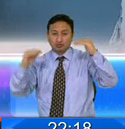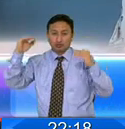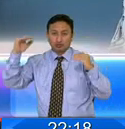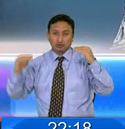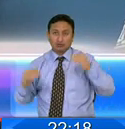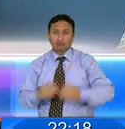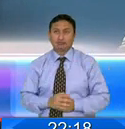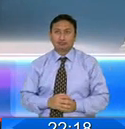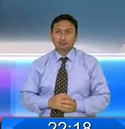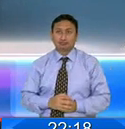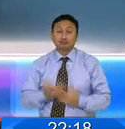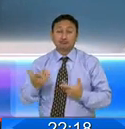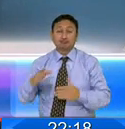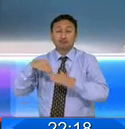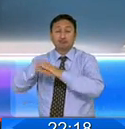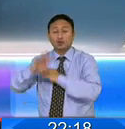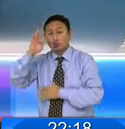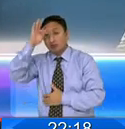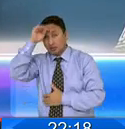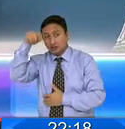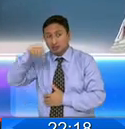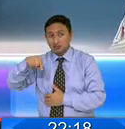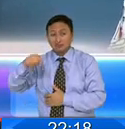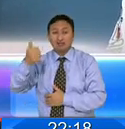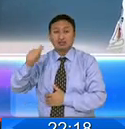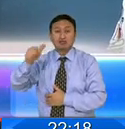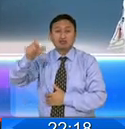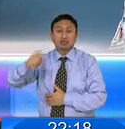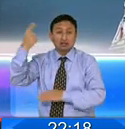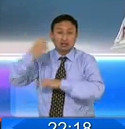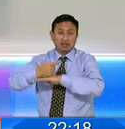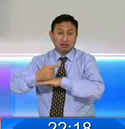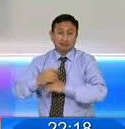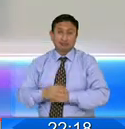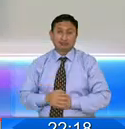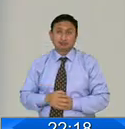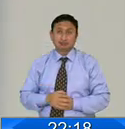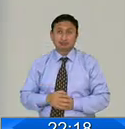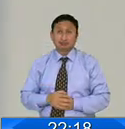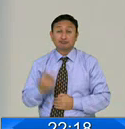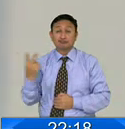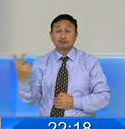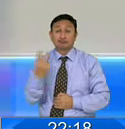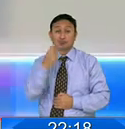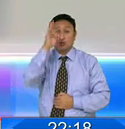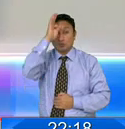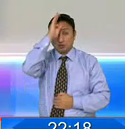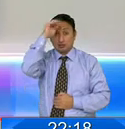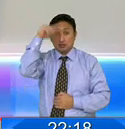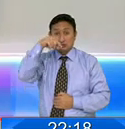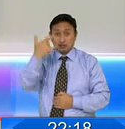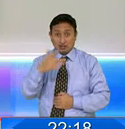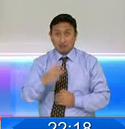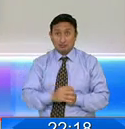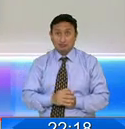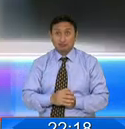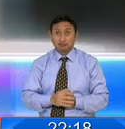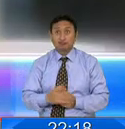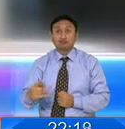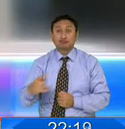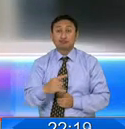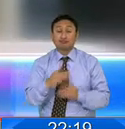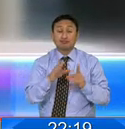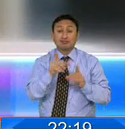inmediata. Ingresan a hospitalización un promedio de 10 pacientes por día. En ambas casas de salud se ha detectado que en la crecida